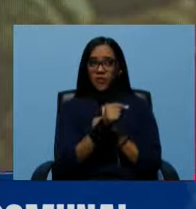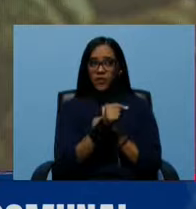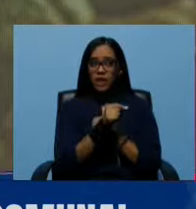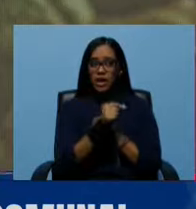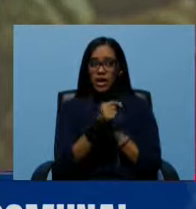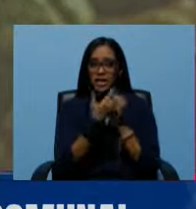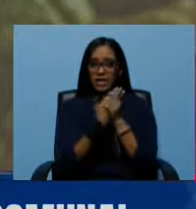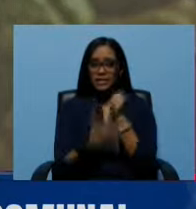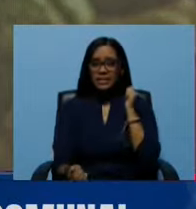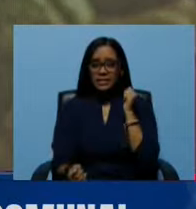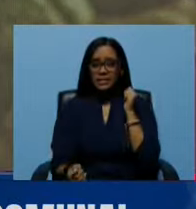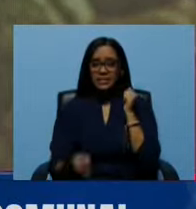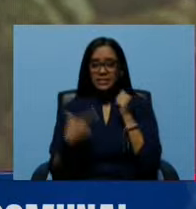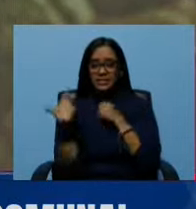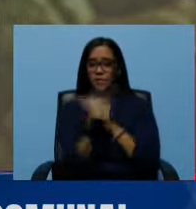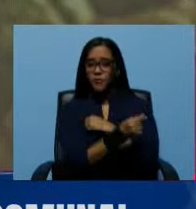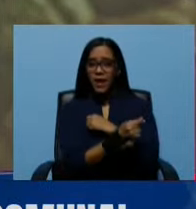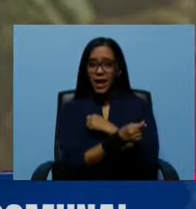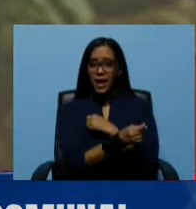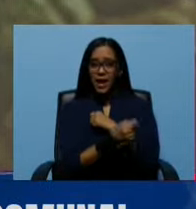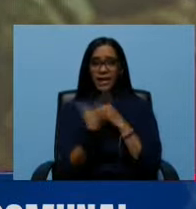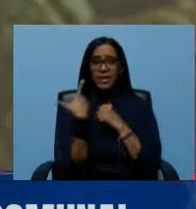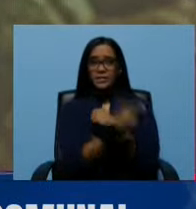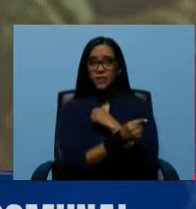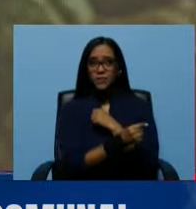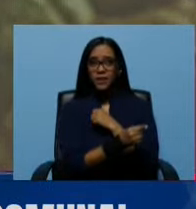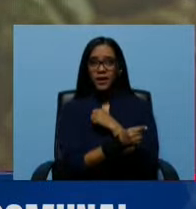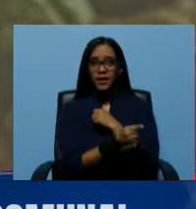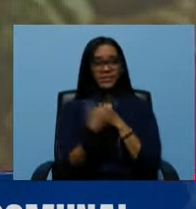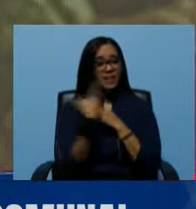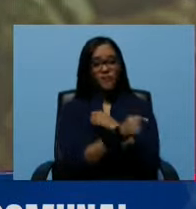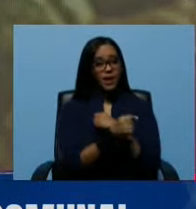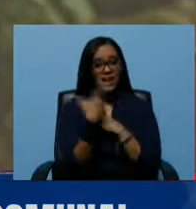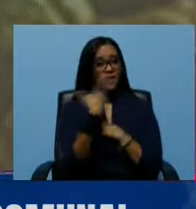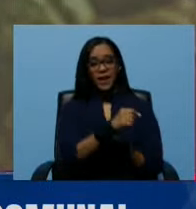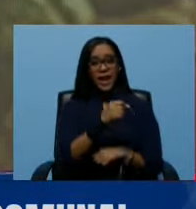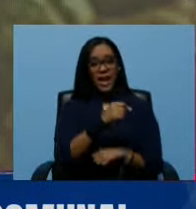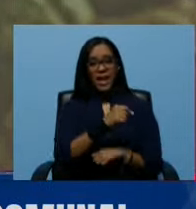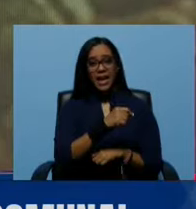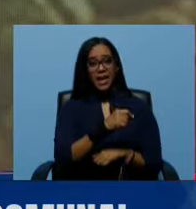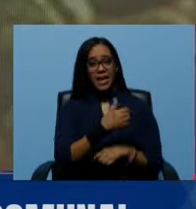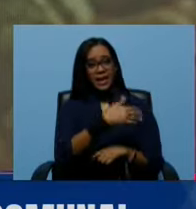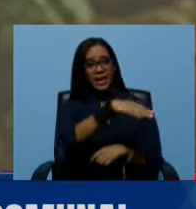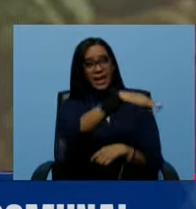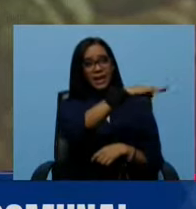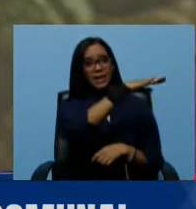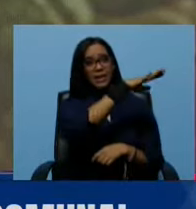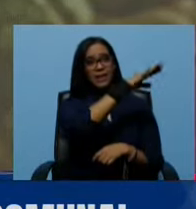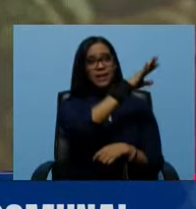¡Huyó! ¡Huyó! ¡Huyó! ¡Se fue! ¡Se fue! ¡Se fue!